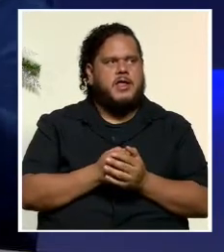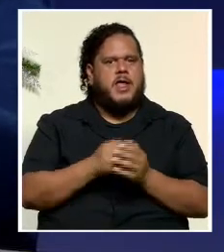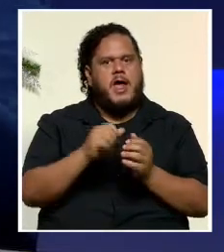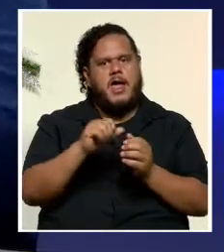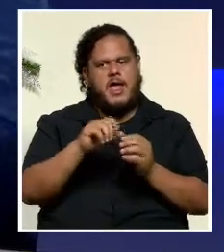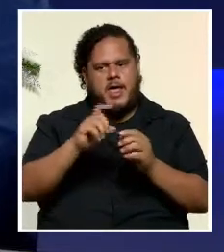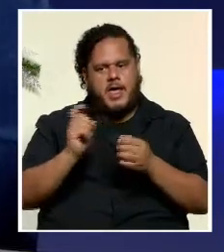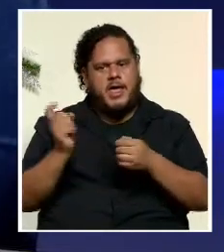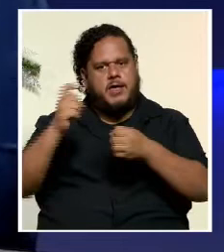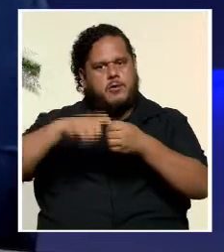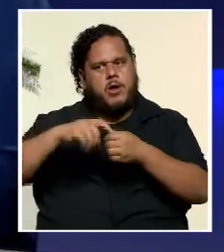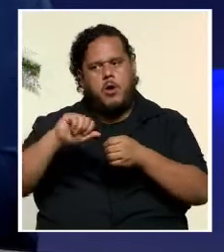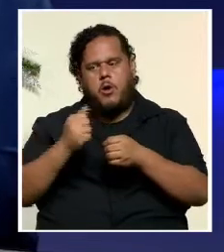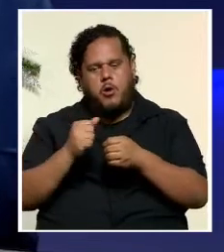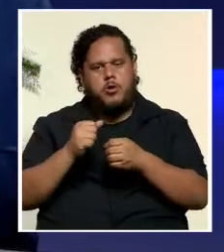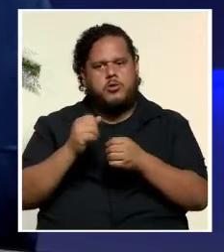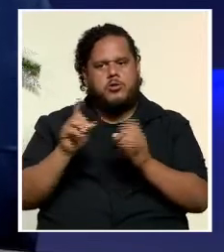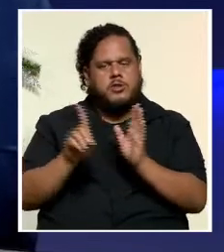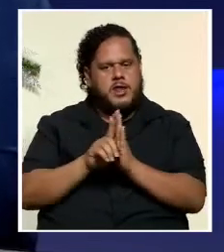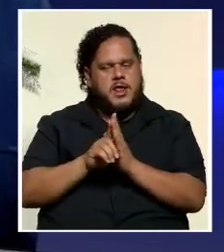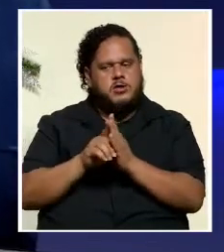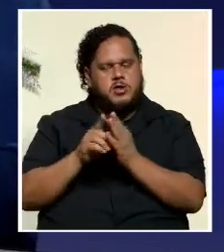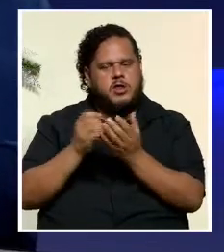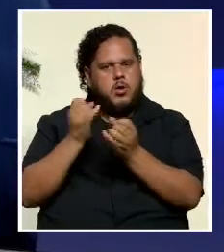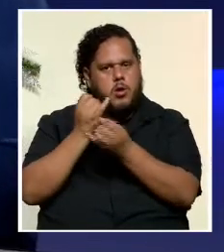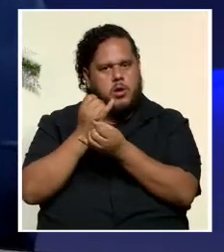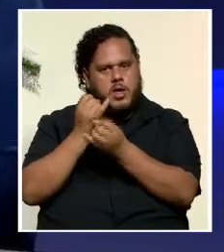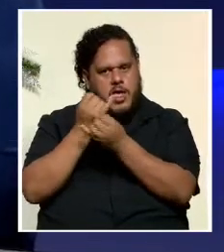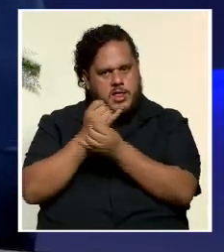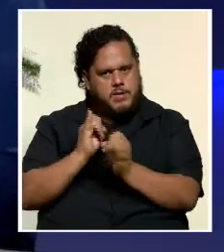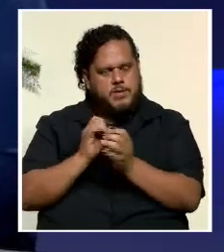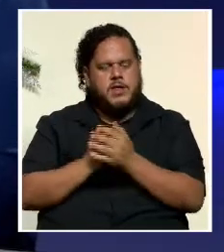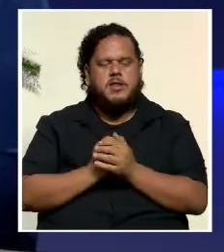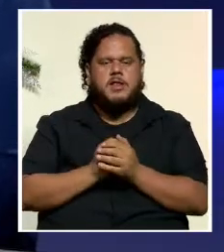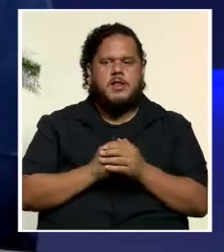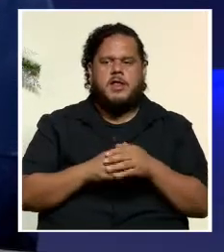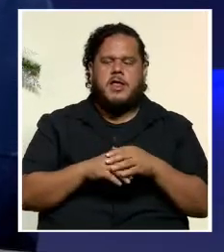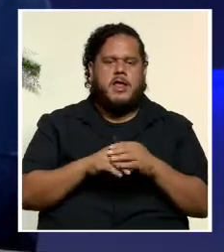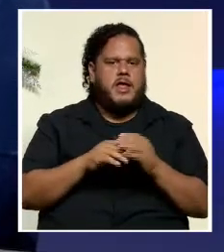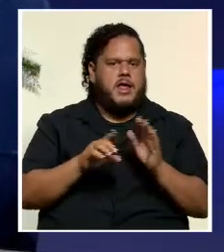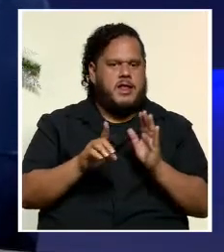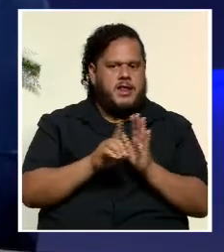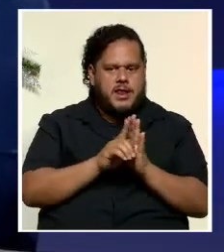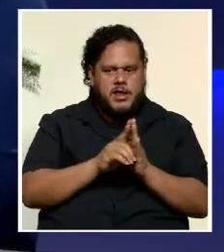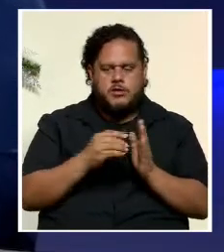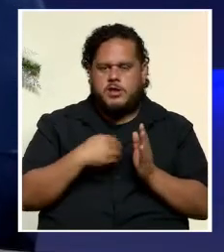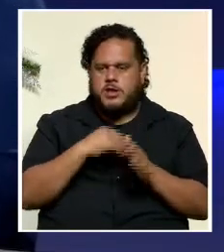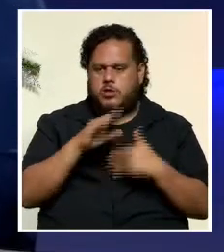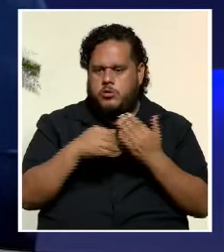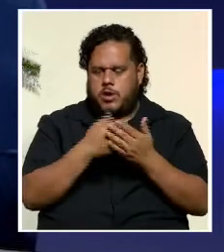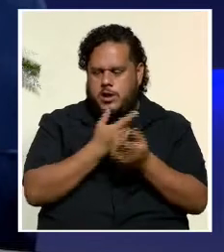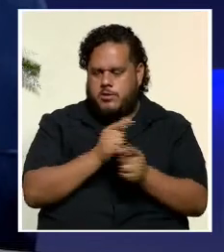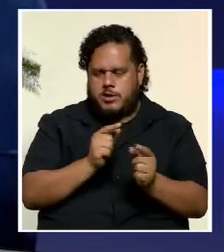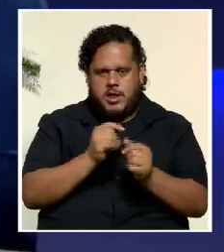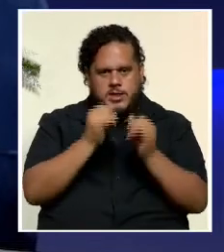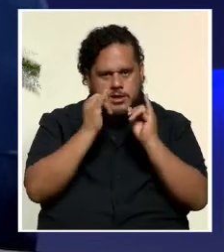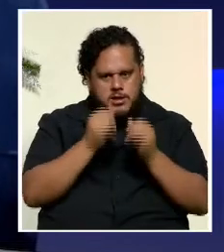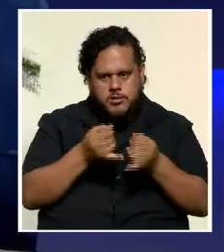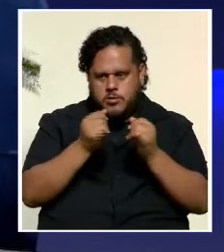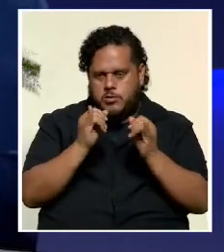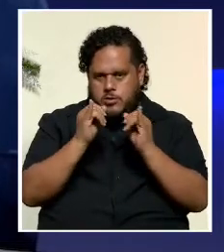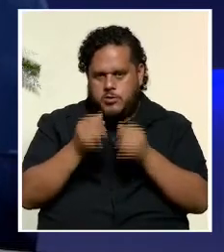derechos que son interdependientes, el ejercicio de todas las libertades individuales y después el nacimiento de los derechos